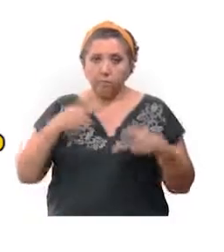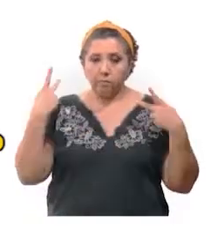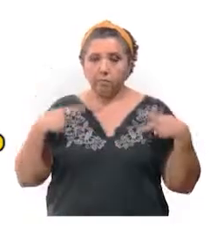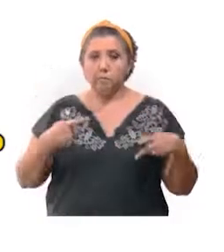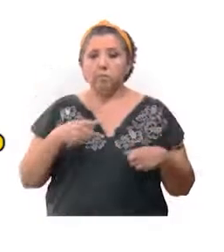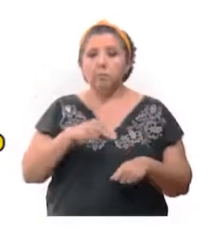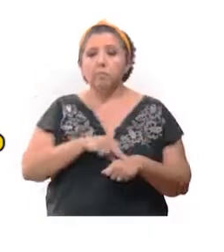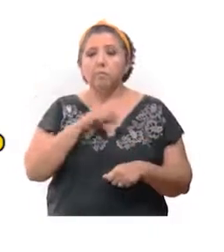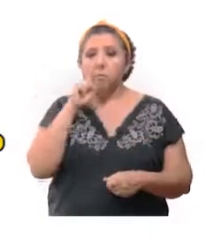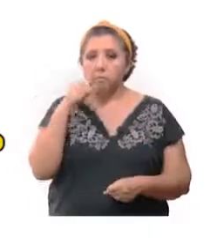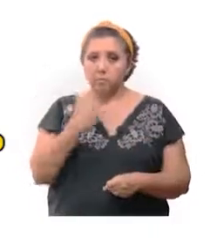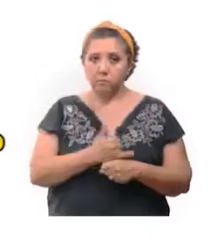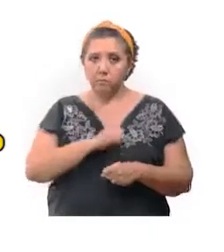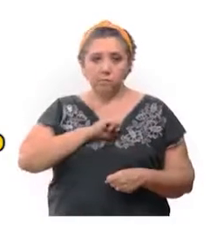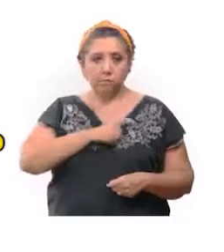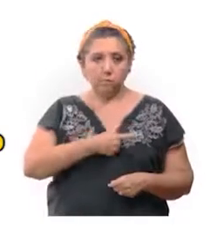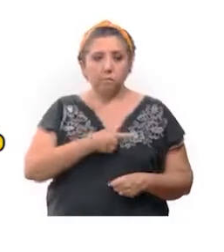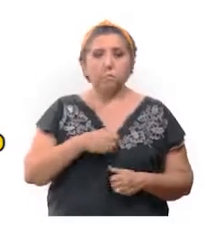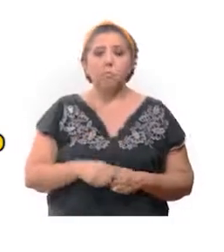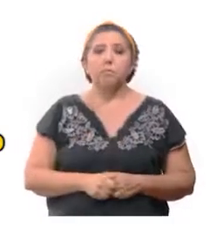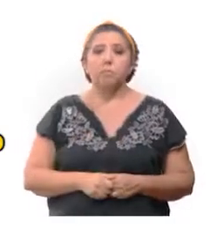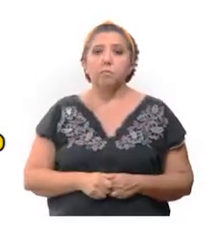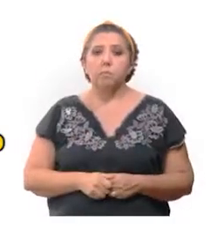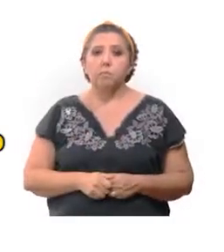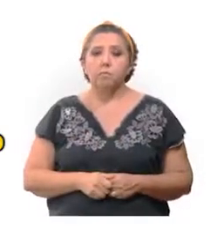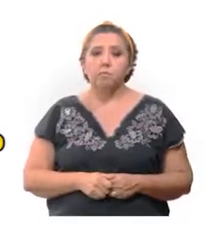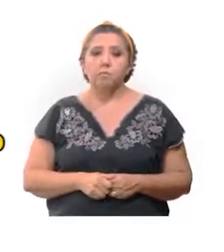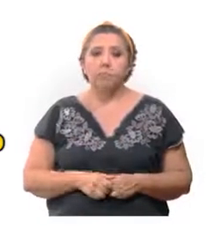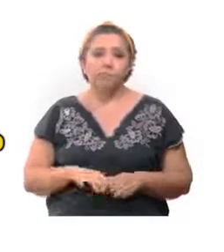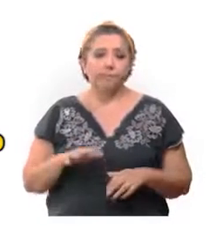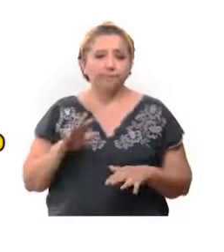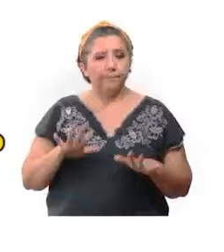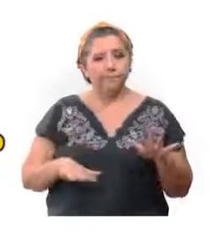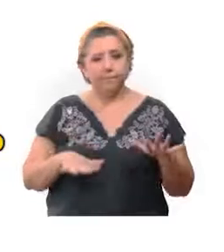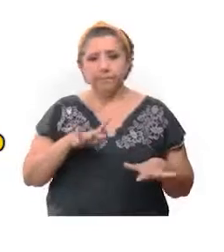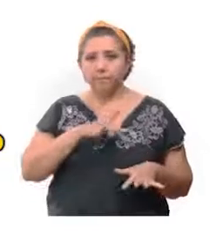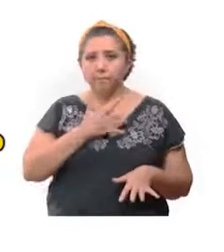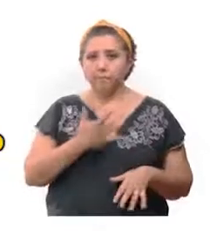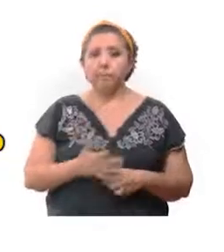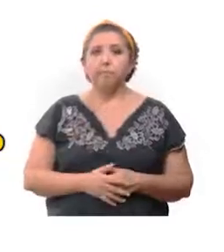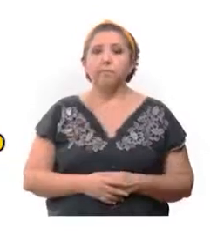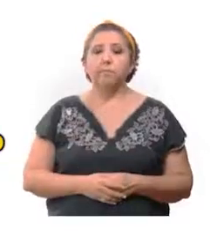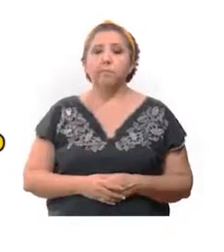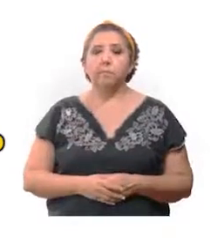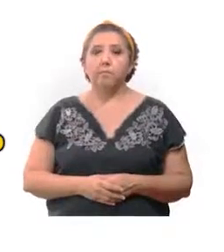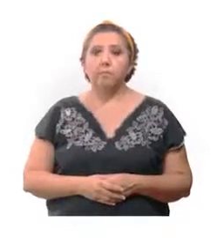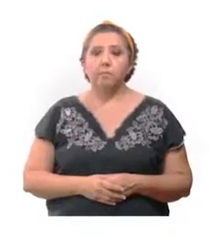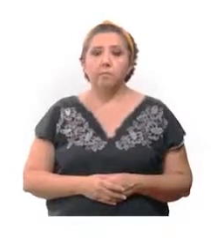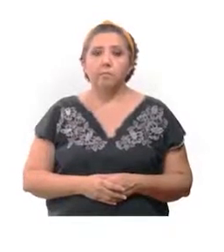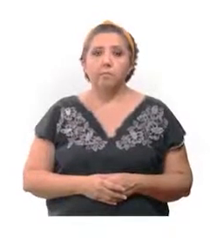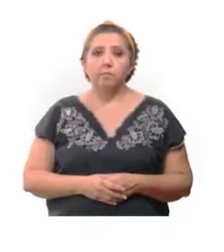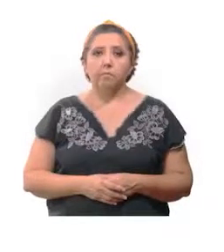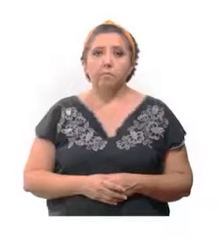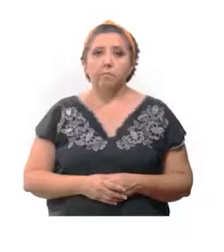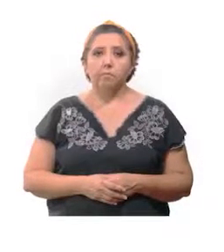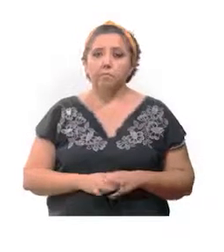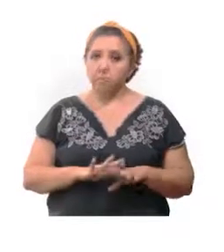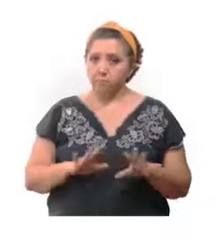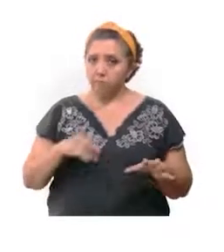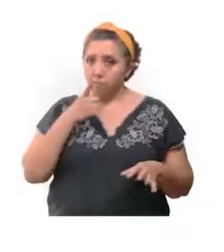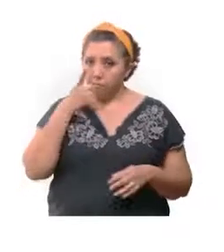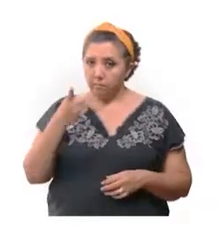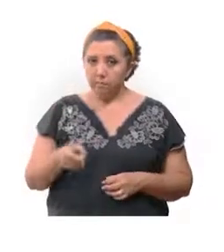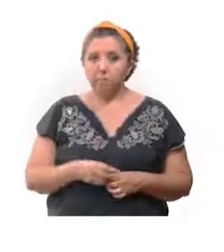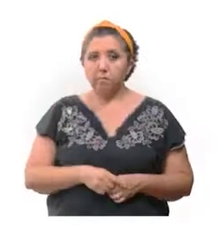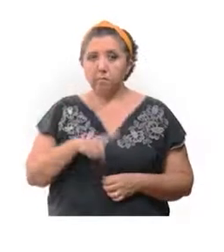monitoreados constantemente por personal médico de la Secretaría de Salud de Yucatán. Presentan síntomas leves. Como ya